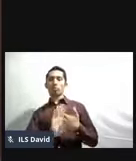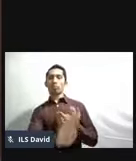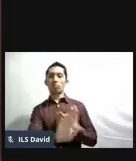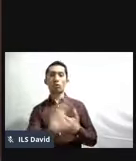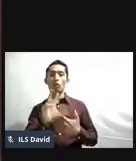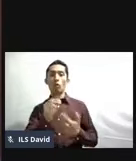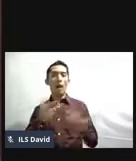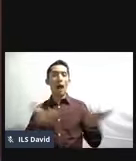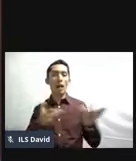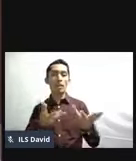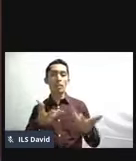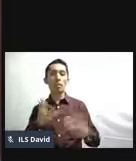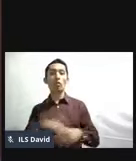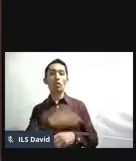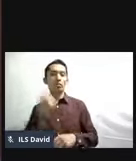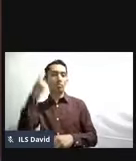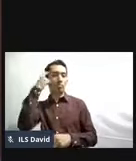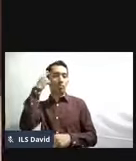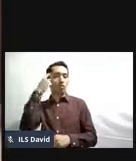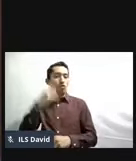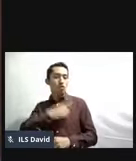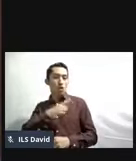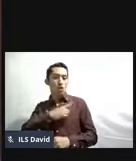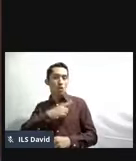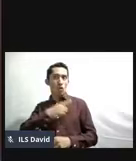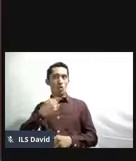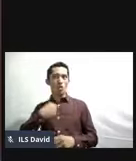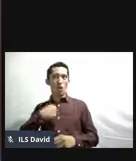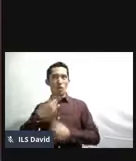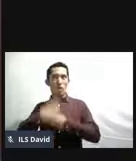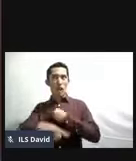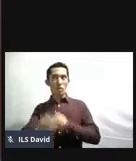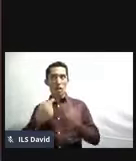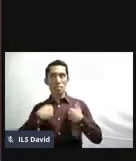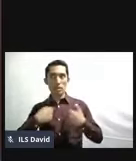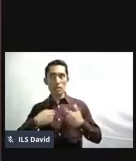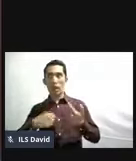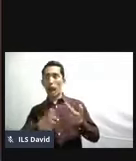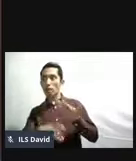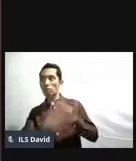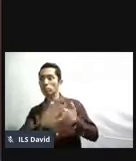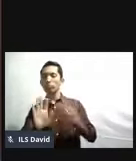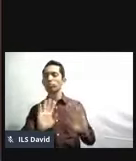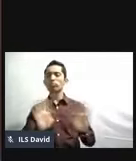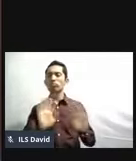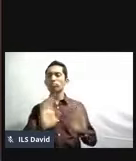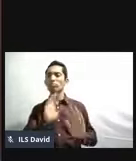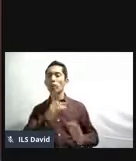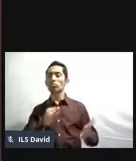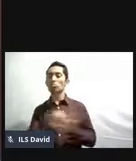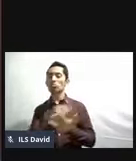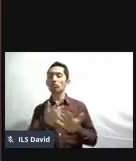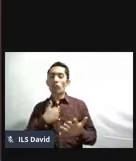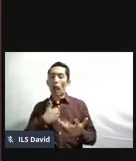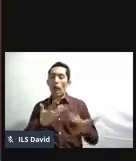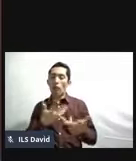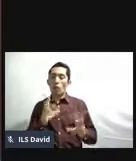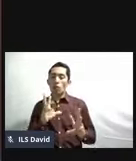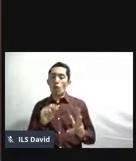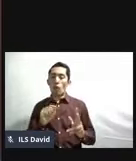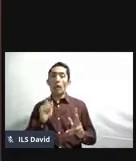el no dañarte para no dañar a otras personas. Es muy fácil entender que